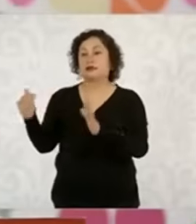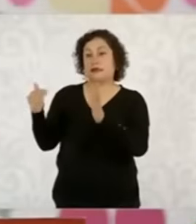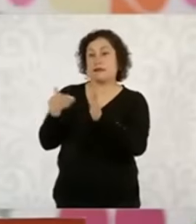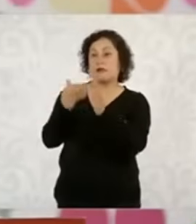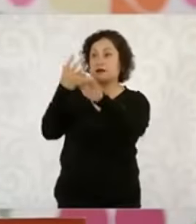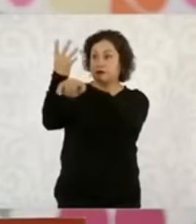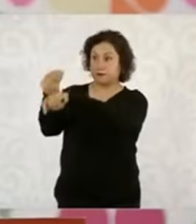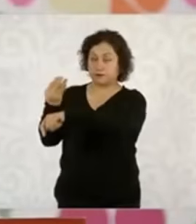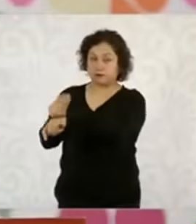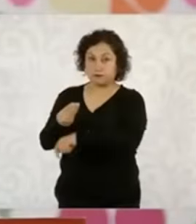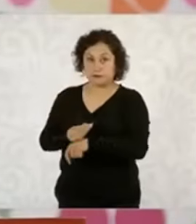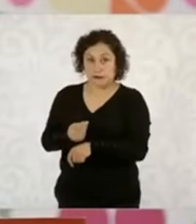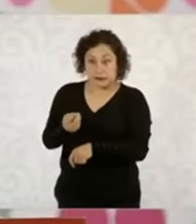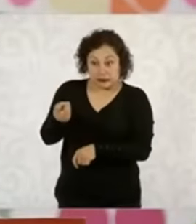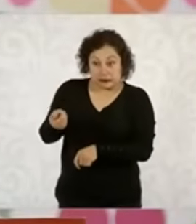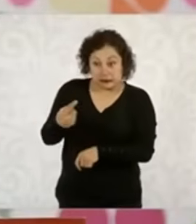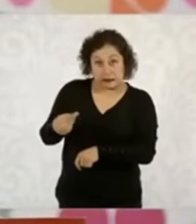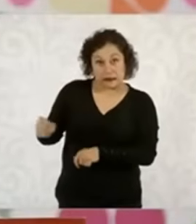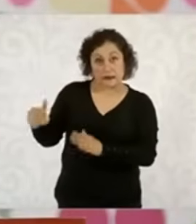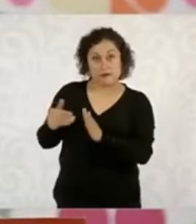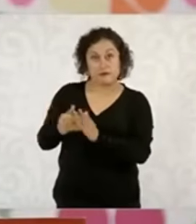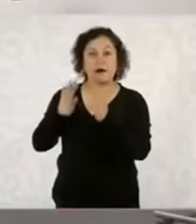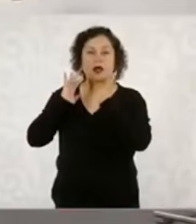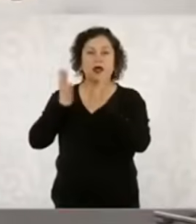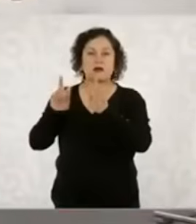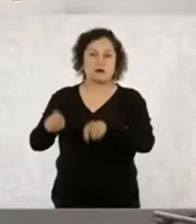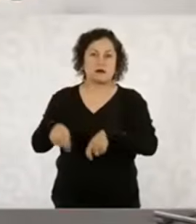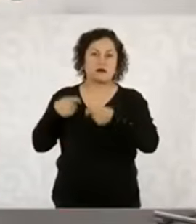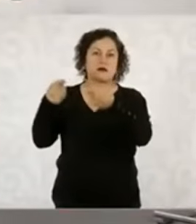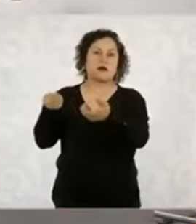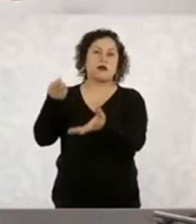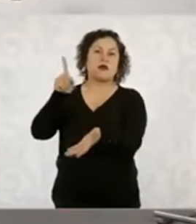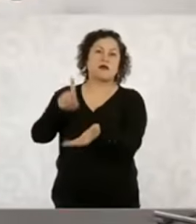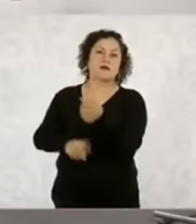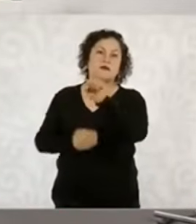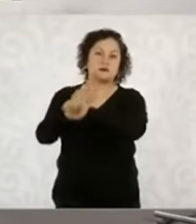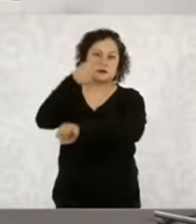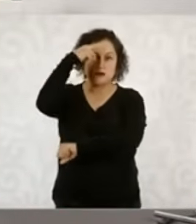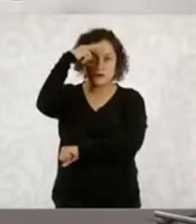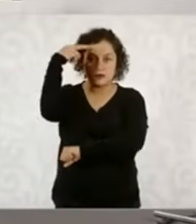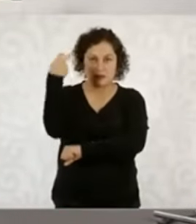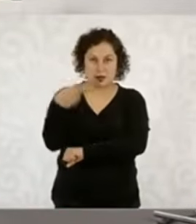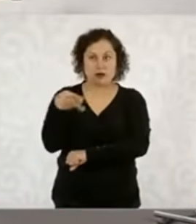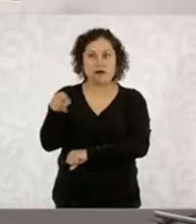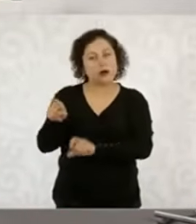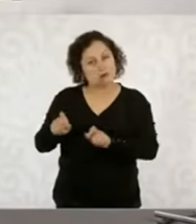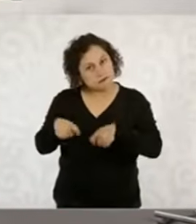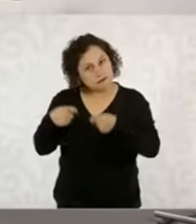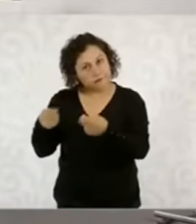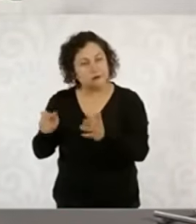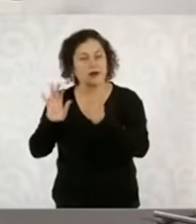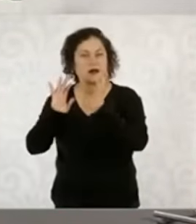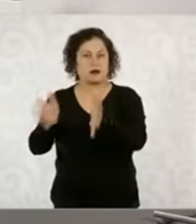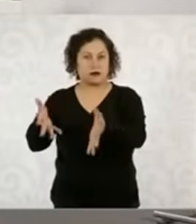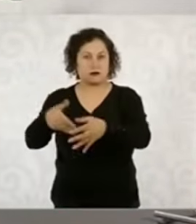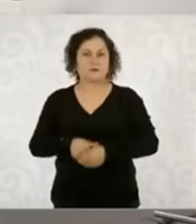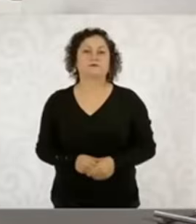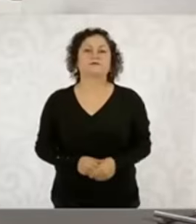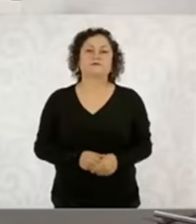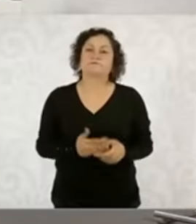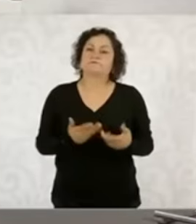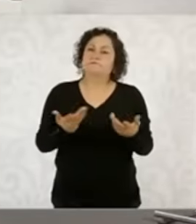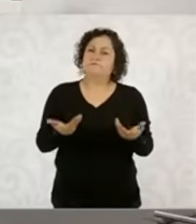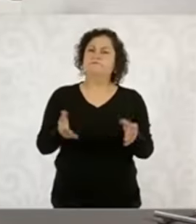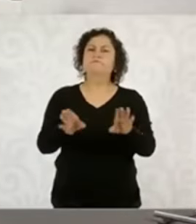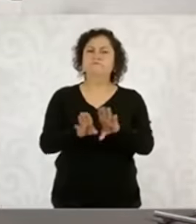a los 10 municipios de la zona oriente del Estado de México. ¿Y cómo vamos en el programa